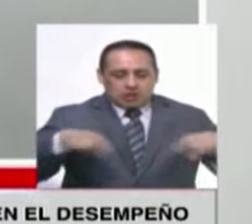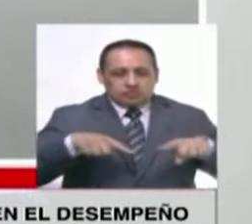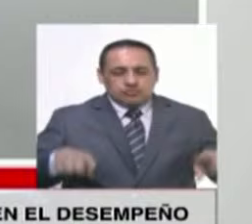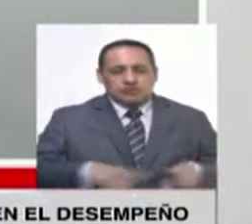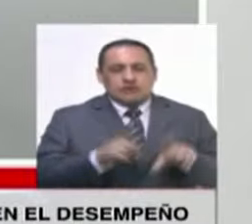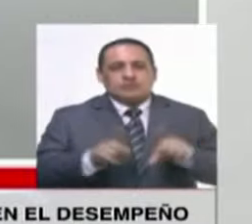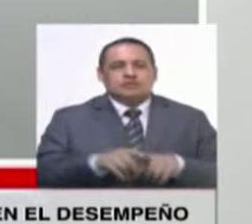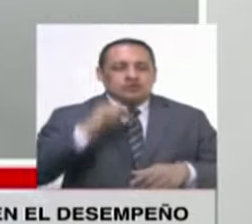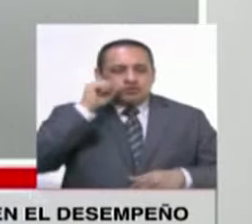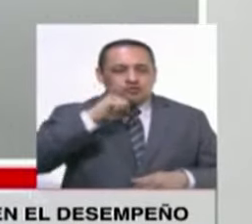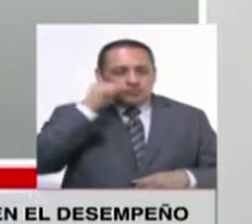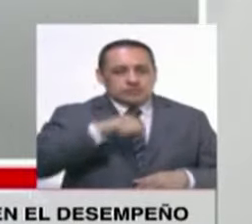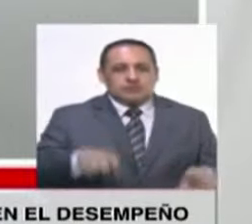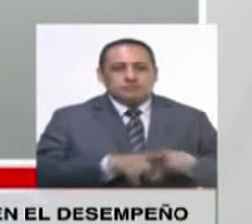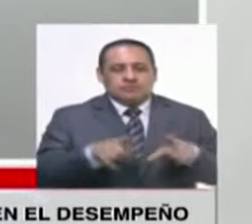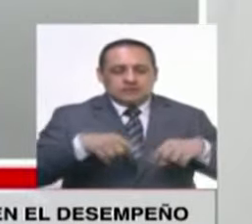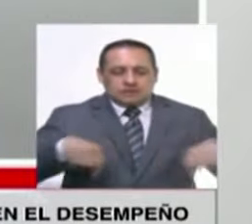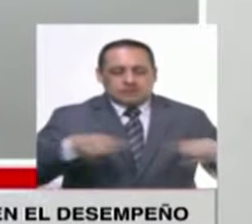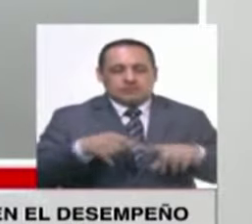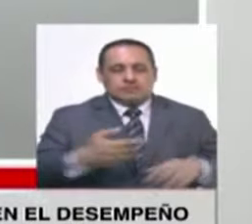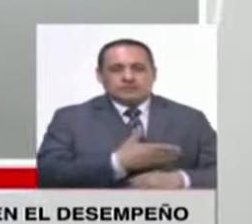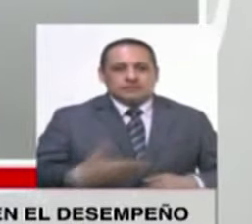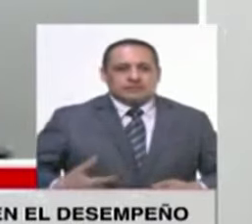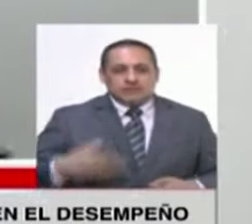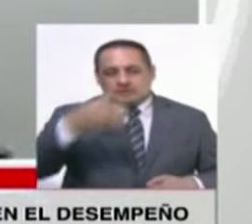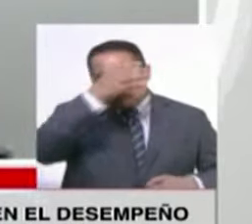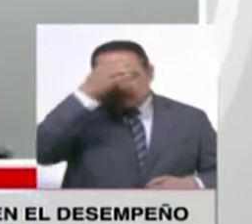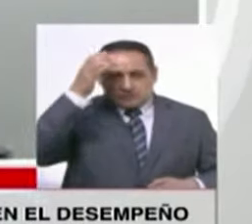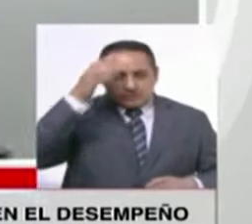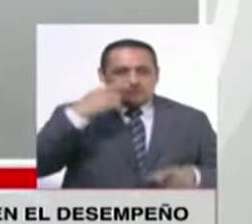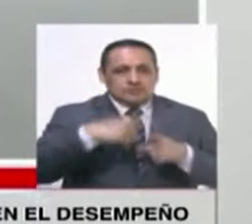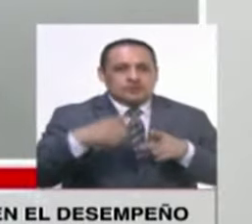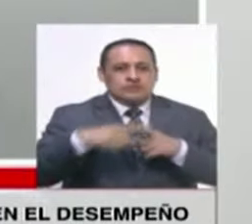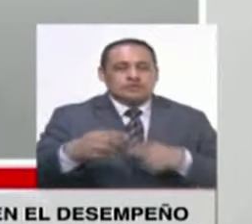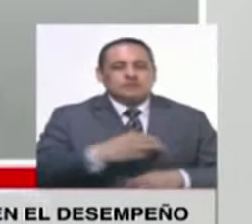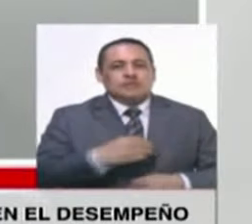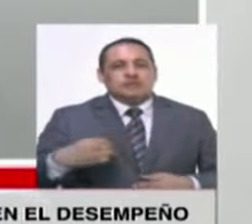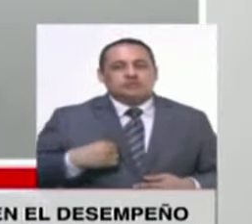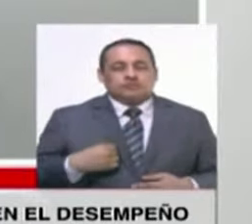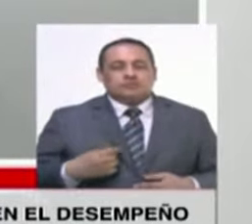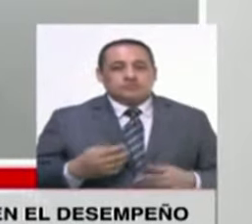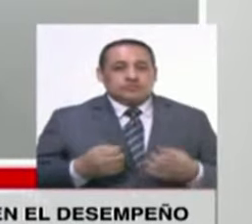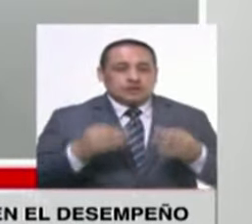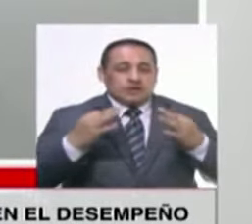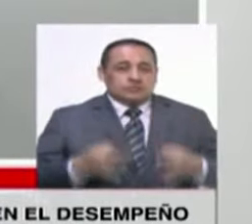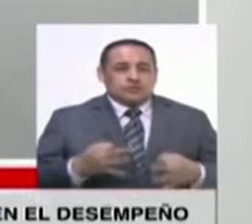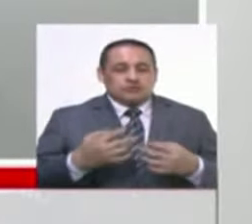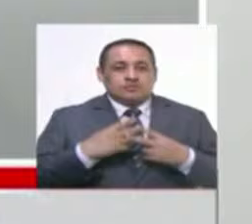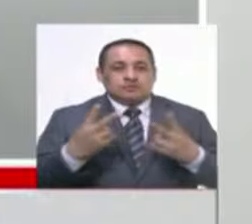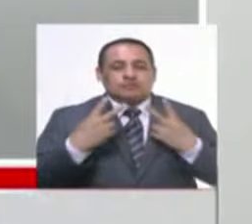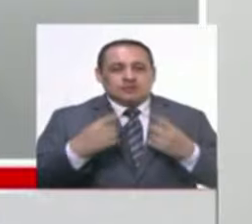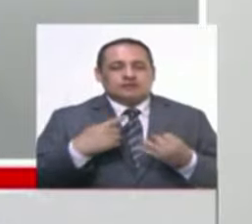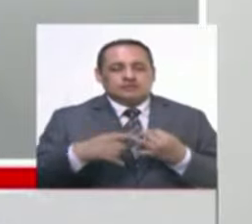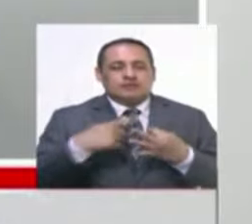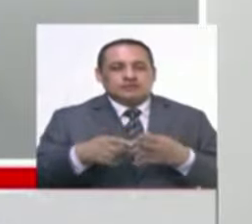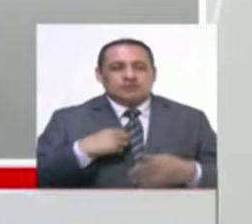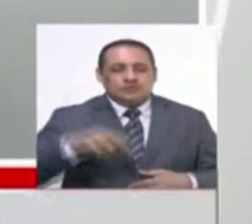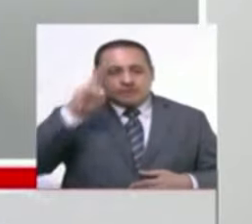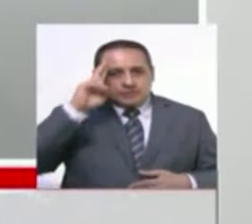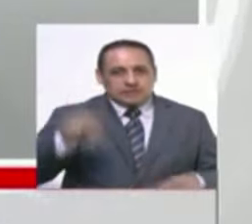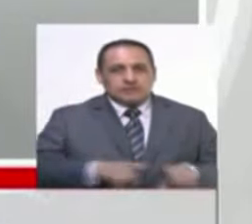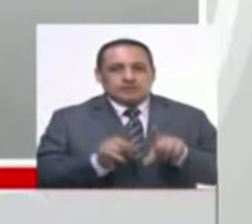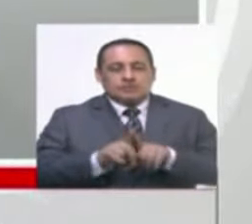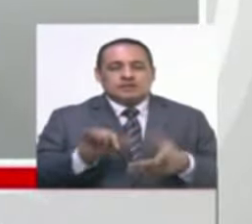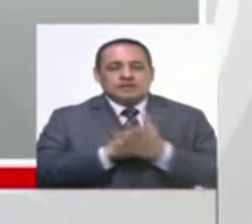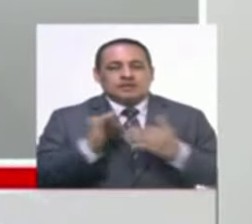de los sobrinos, que tiene audio del presidente, que tiene audio de varios ministros. Claro, producto de la confianza que en su